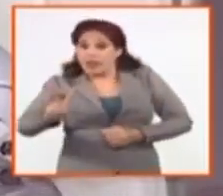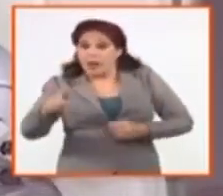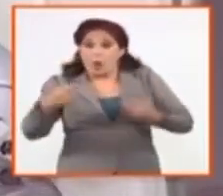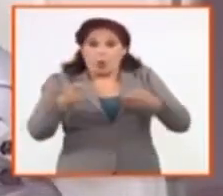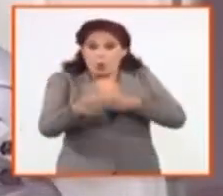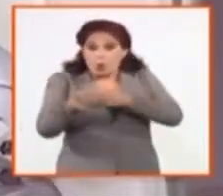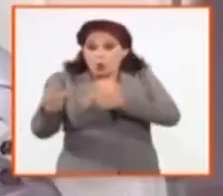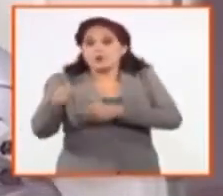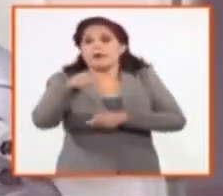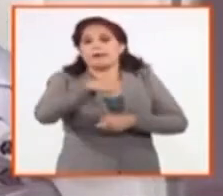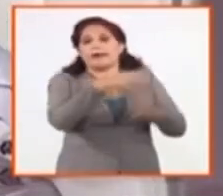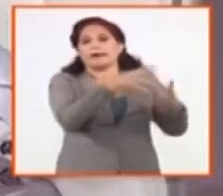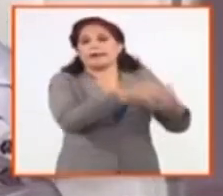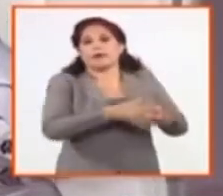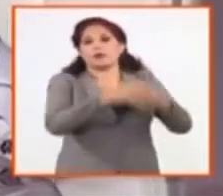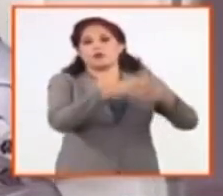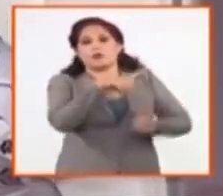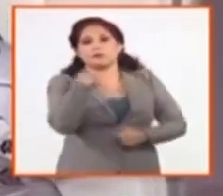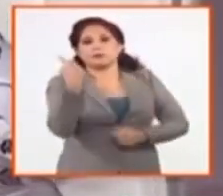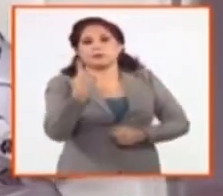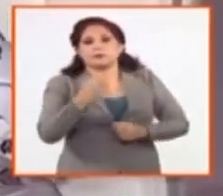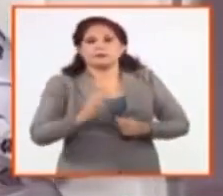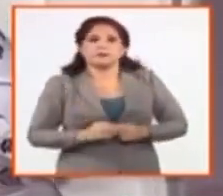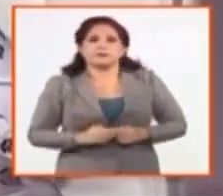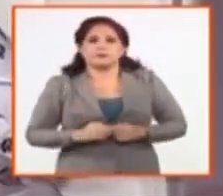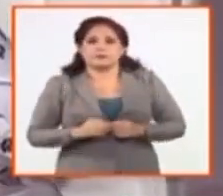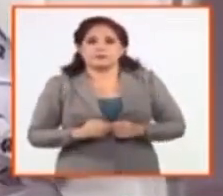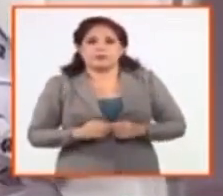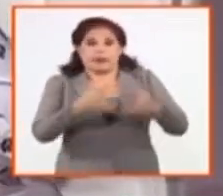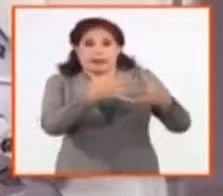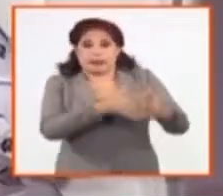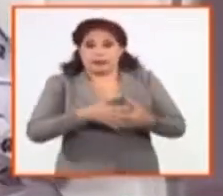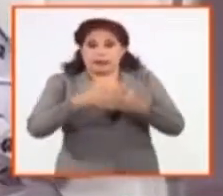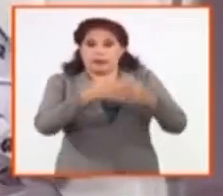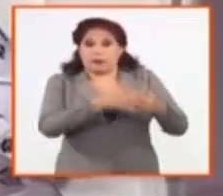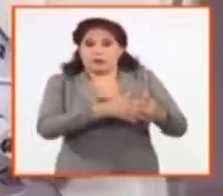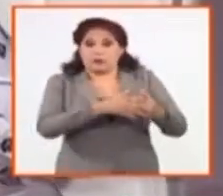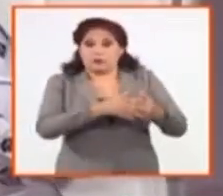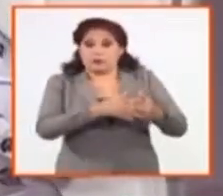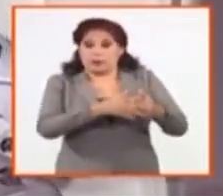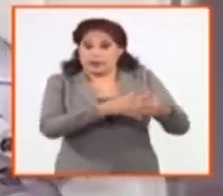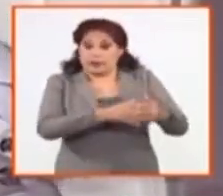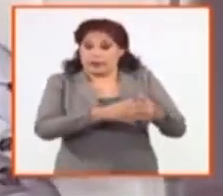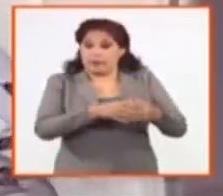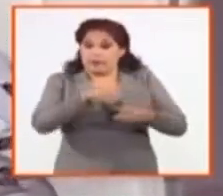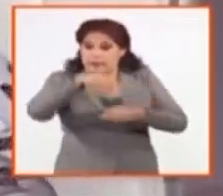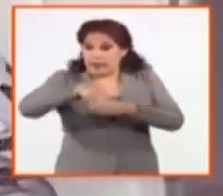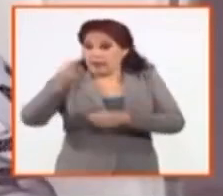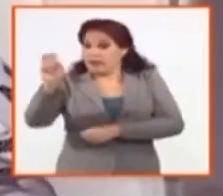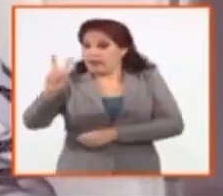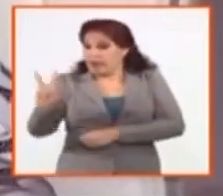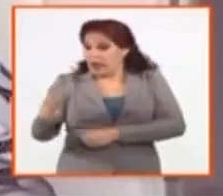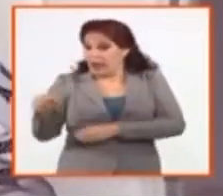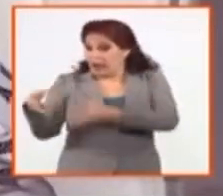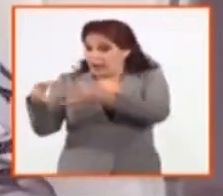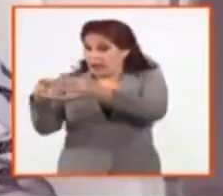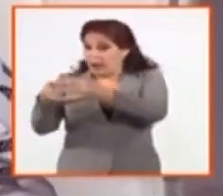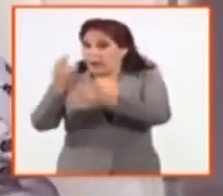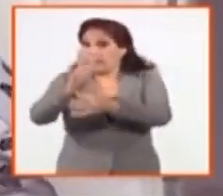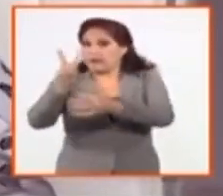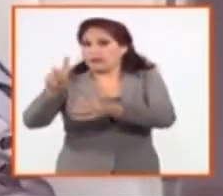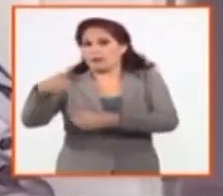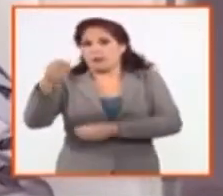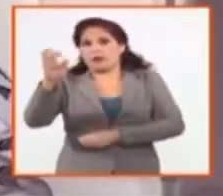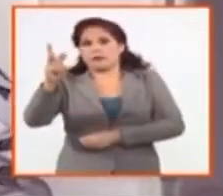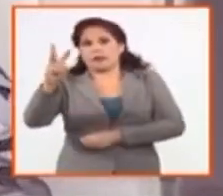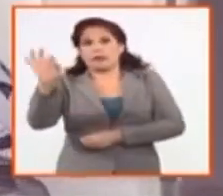todos los movilizados con fines de guerra por parte de Estados Unidos, Vietnam, en Vietnam se movilizaron el